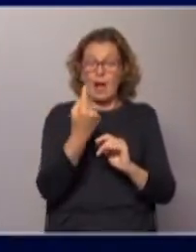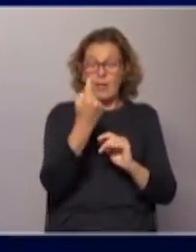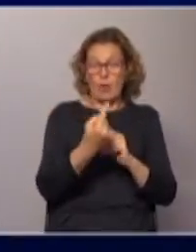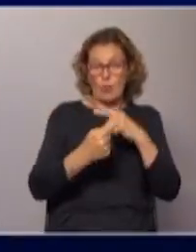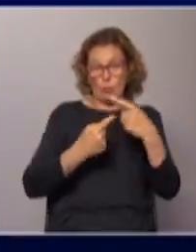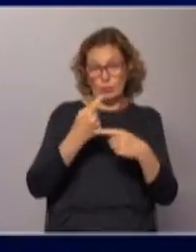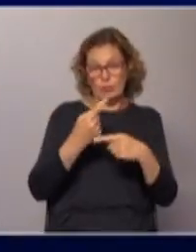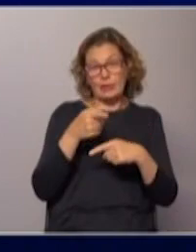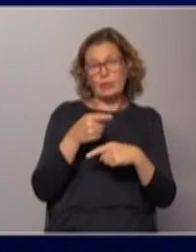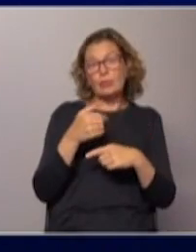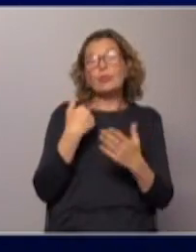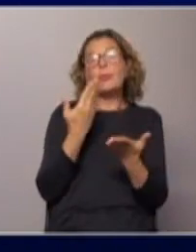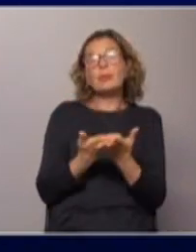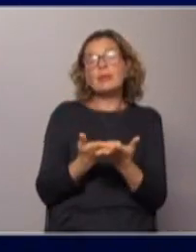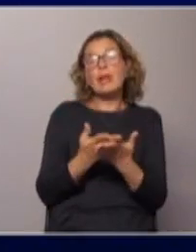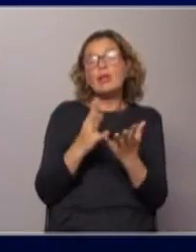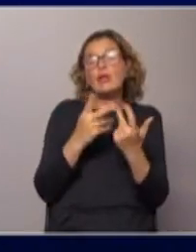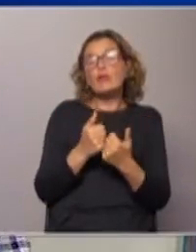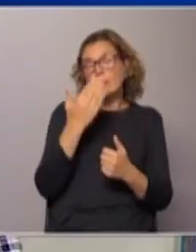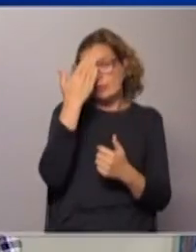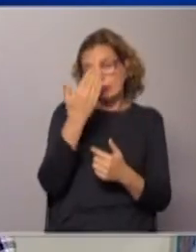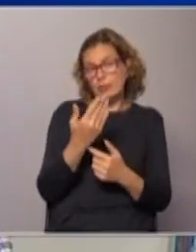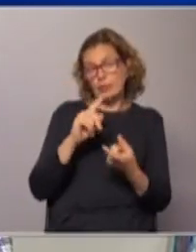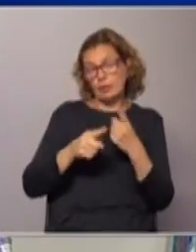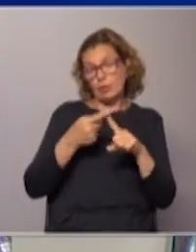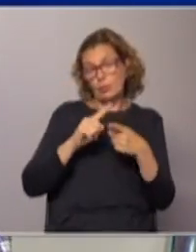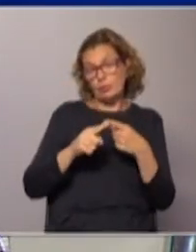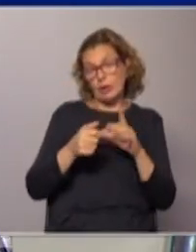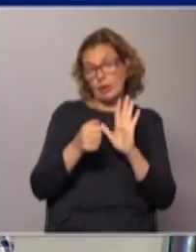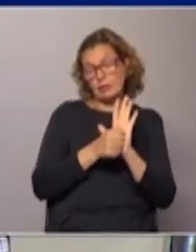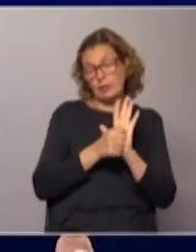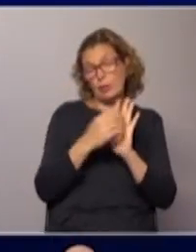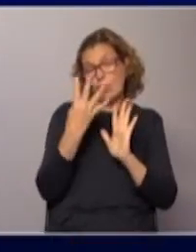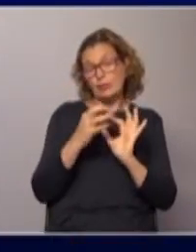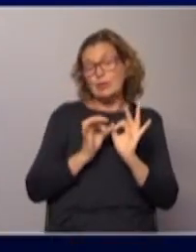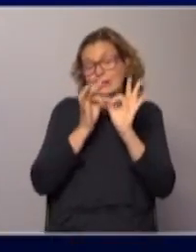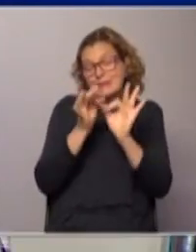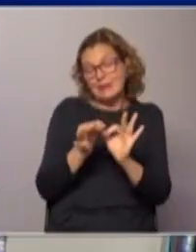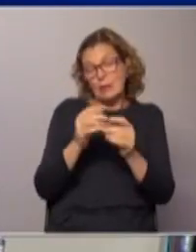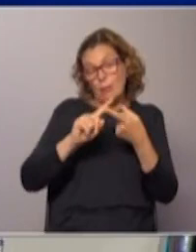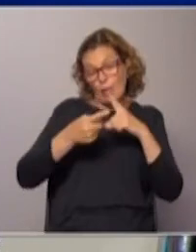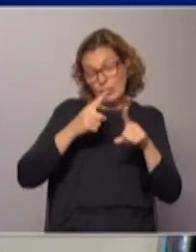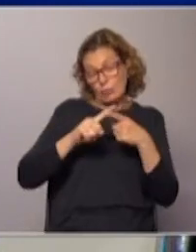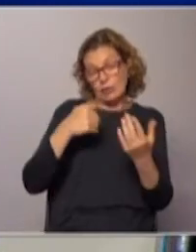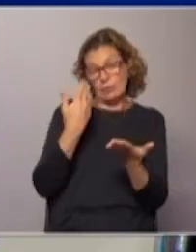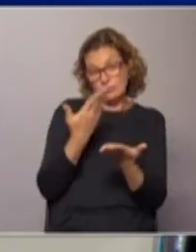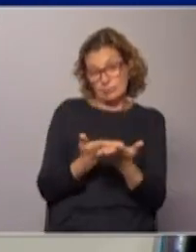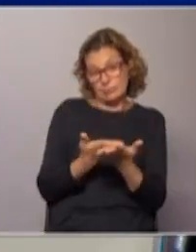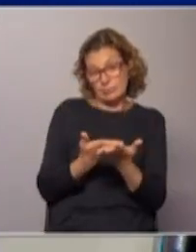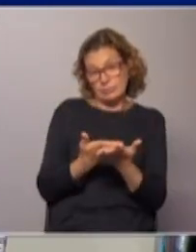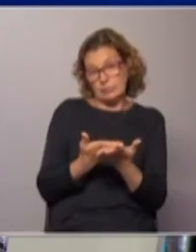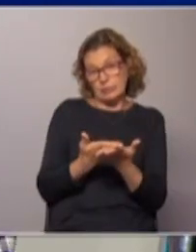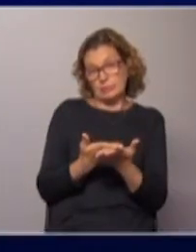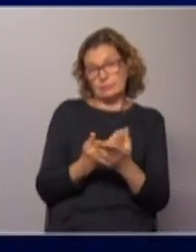brevemente eso cuando lo van a presentar o de qué manera cuando se discuta el artículo 4 artículo vamos a presentar un sustitutivo un